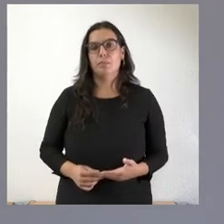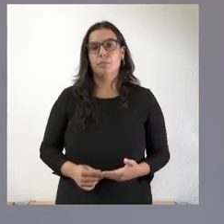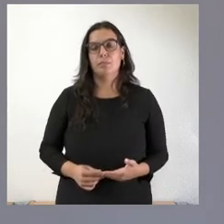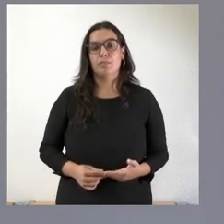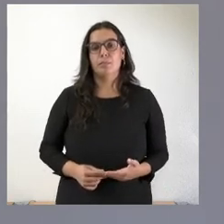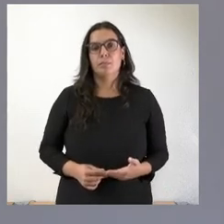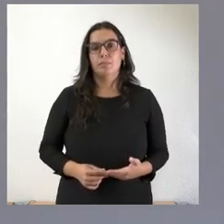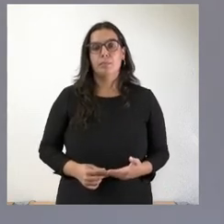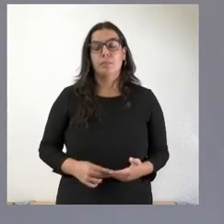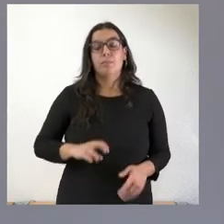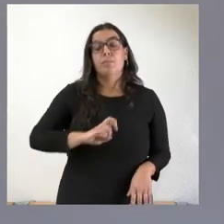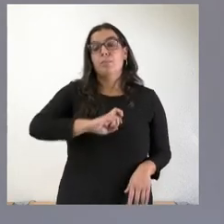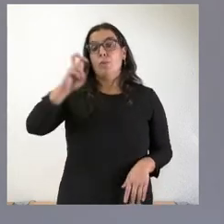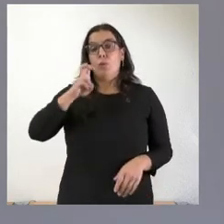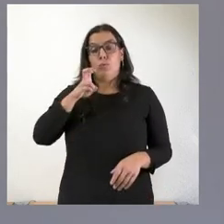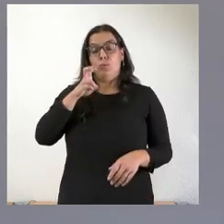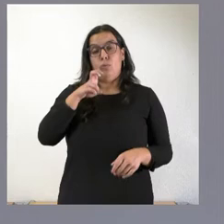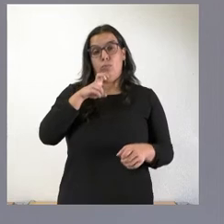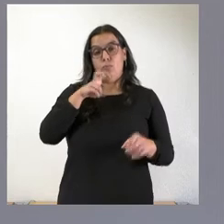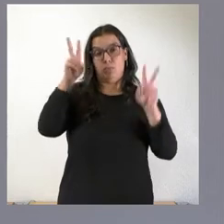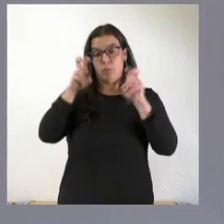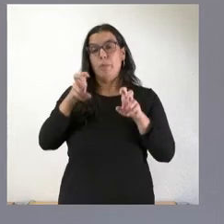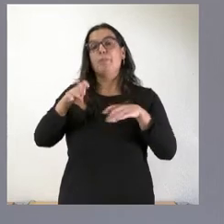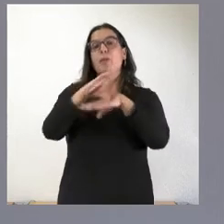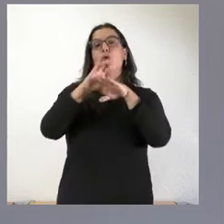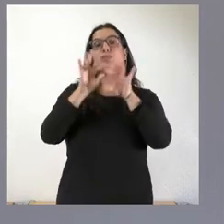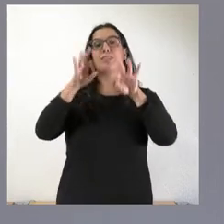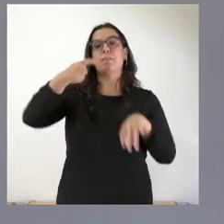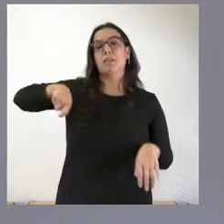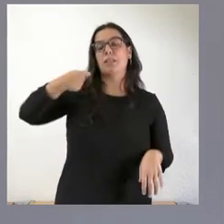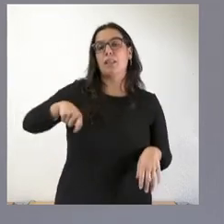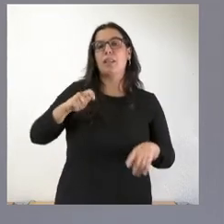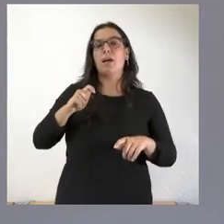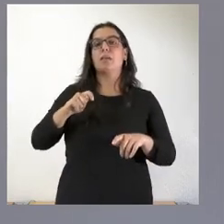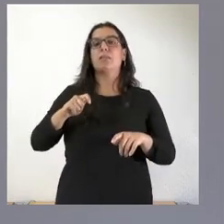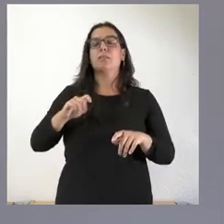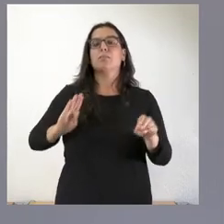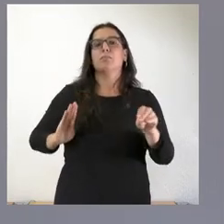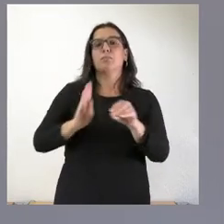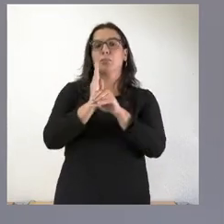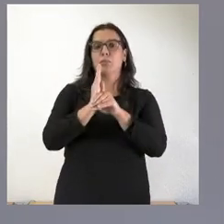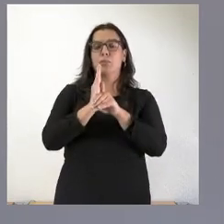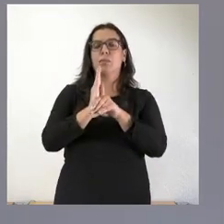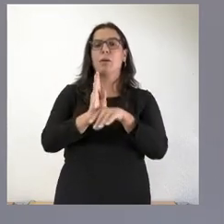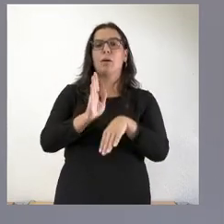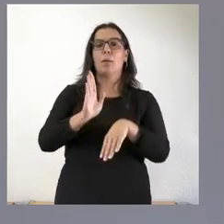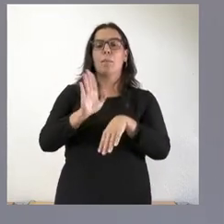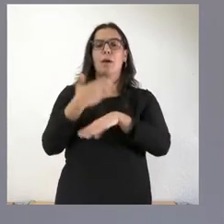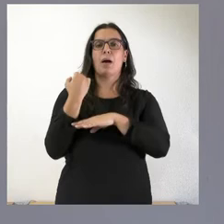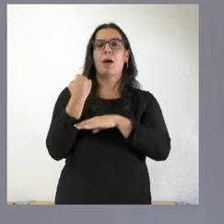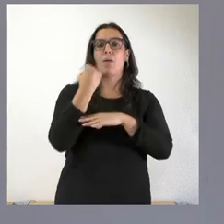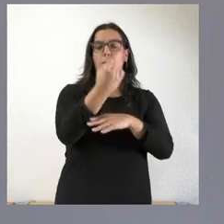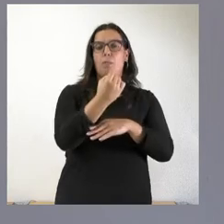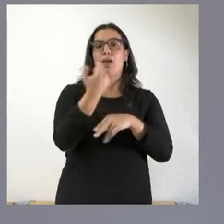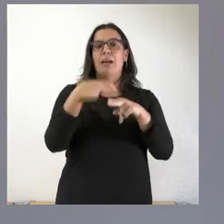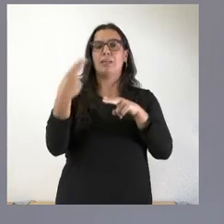En otro ámbito de cosas, la Consejería de Presidencia ha concedido una subvención para apoyar a las actividades